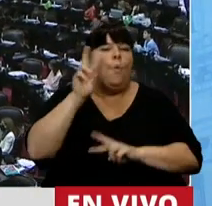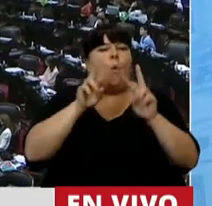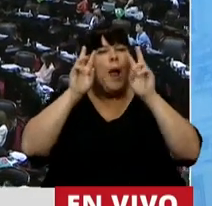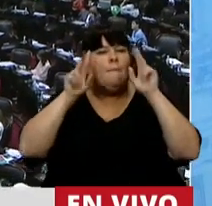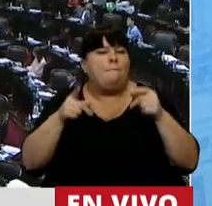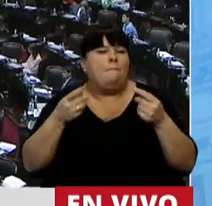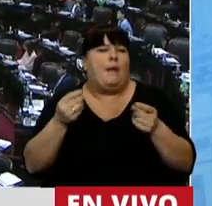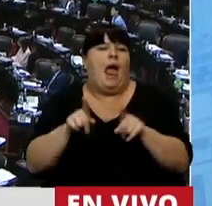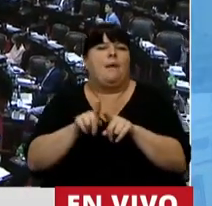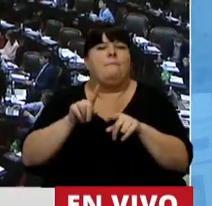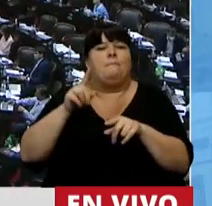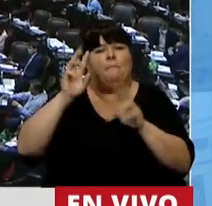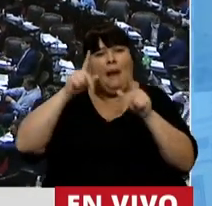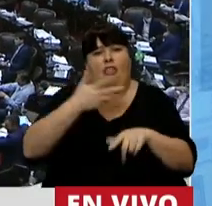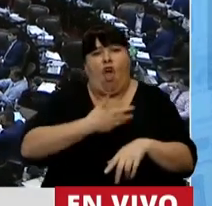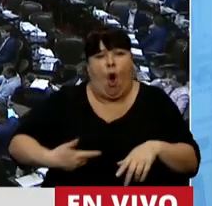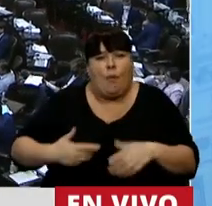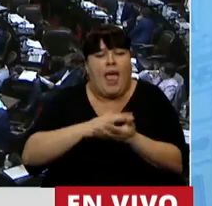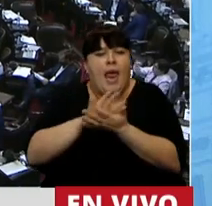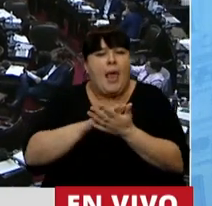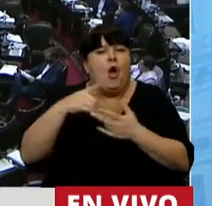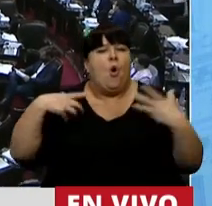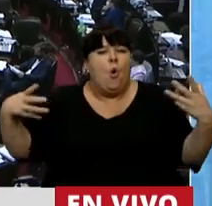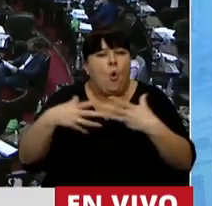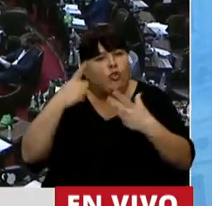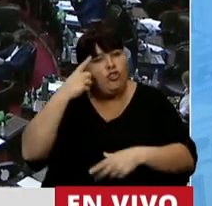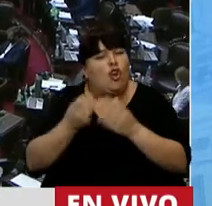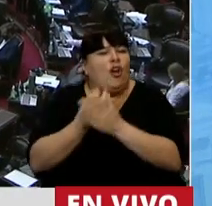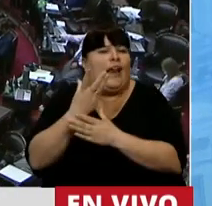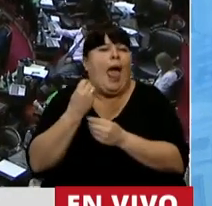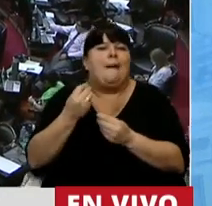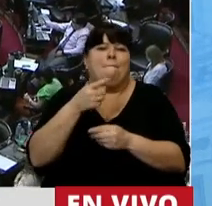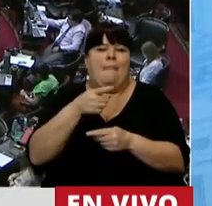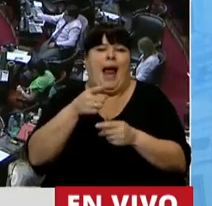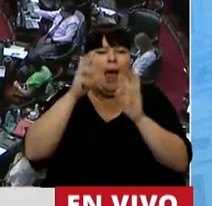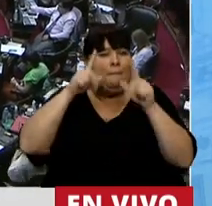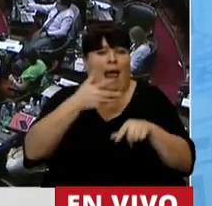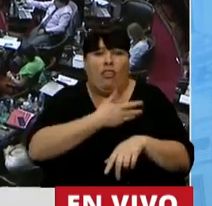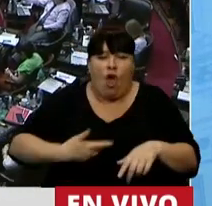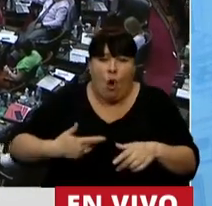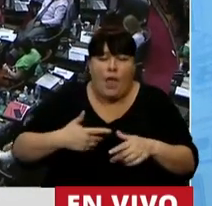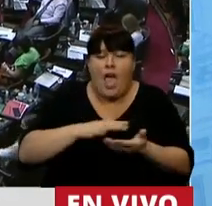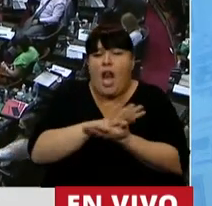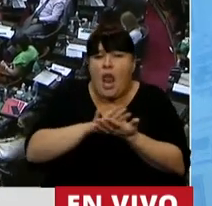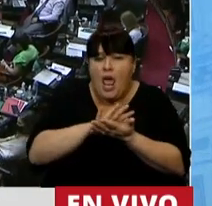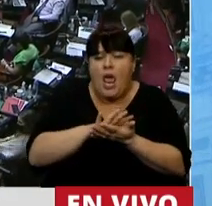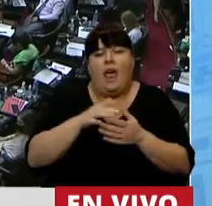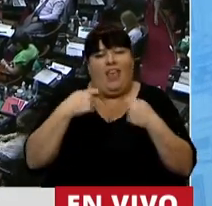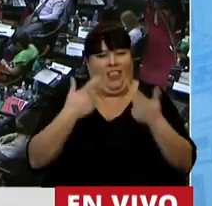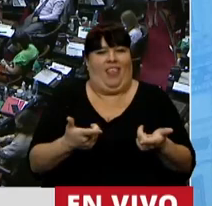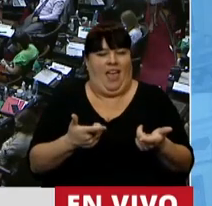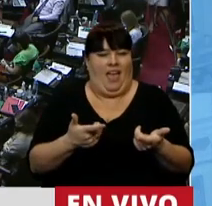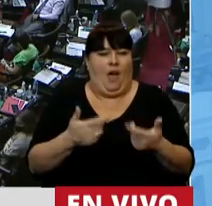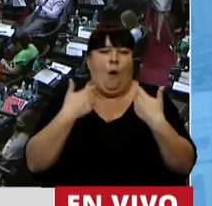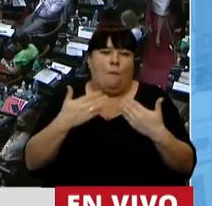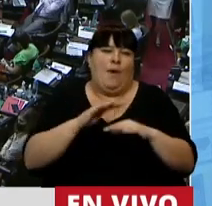buscar políticas públicas y diseñar todos juntos para que esas políticas públicas lleguen y